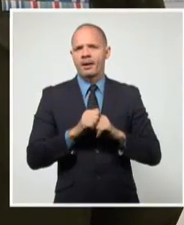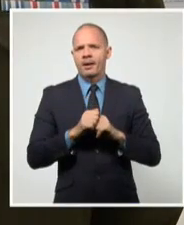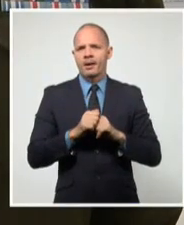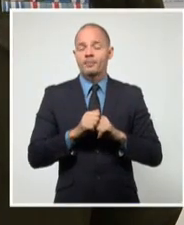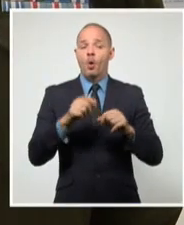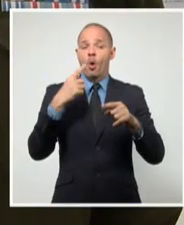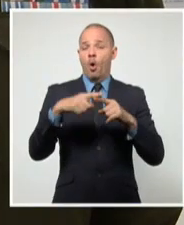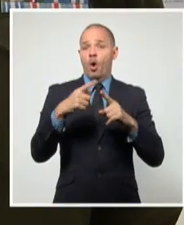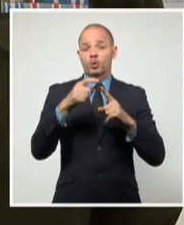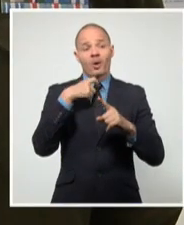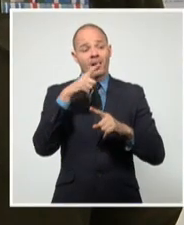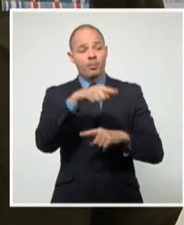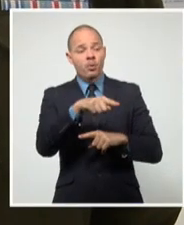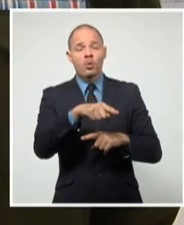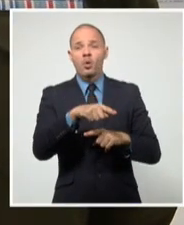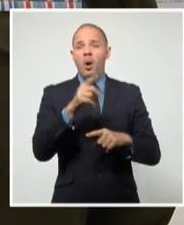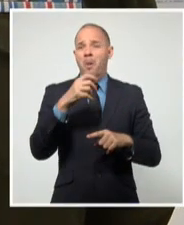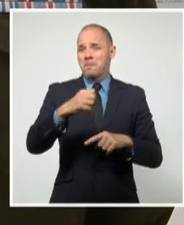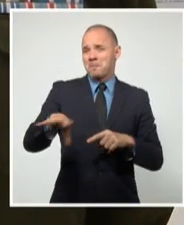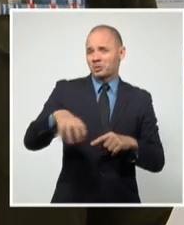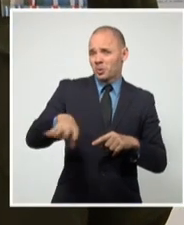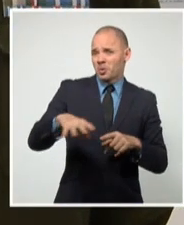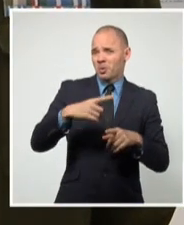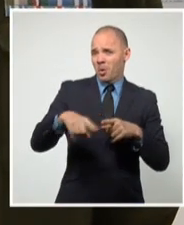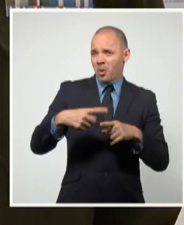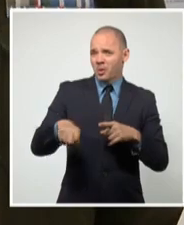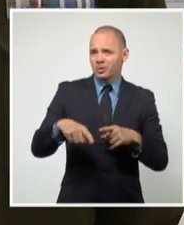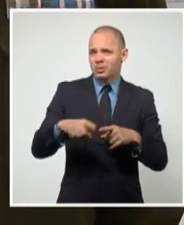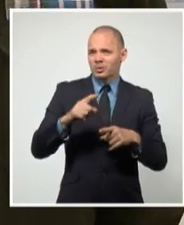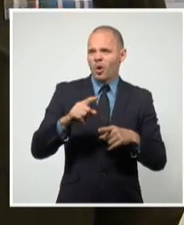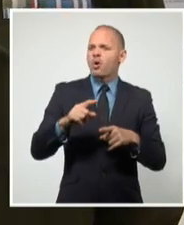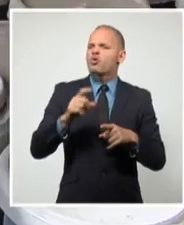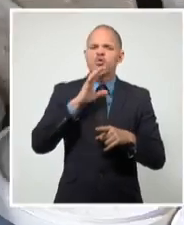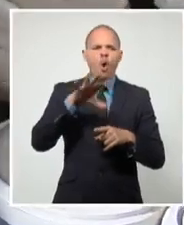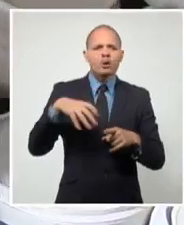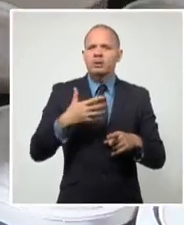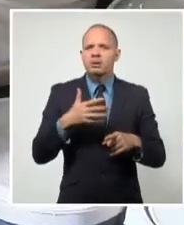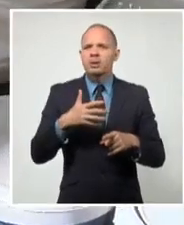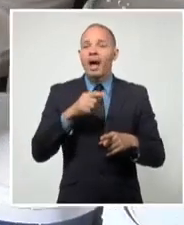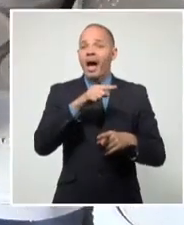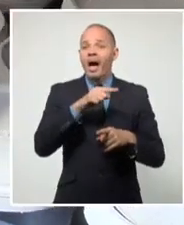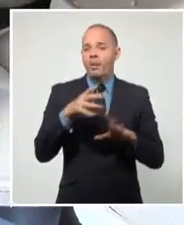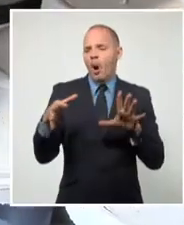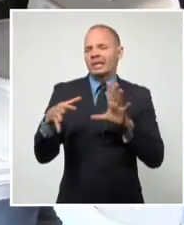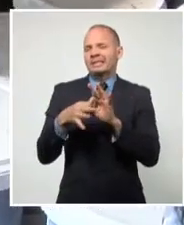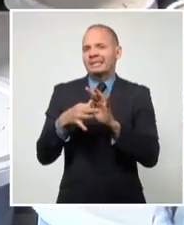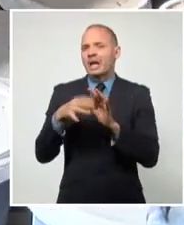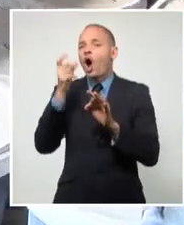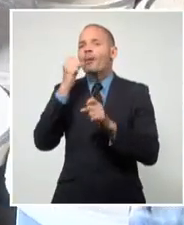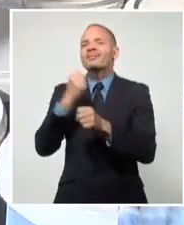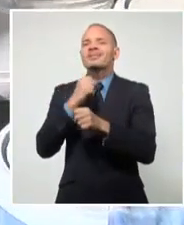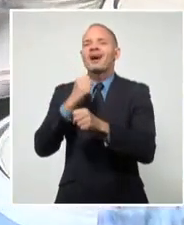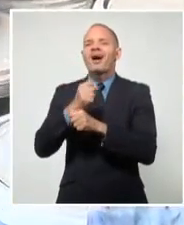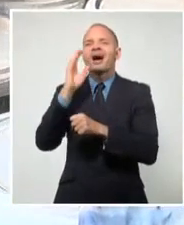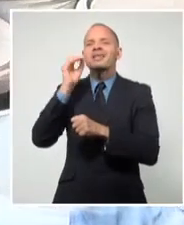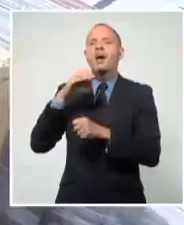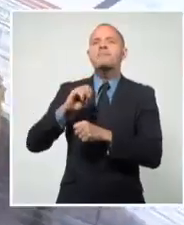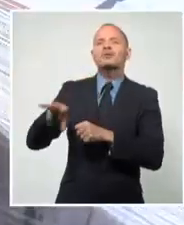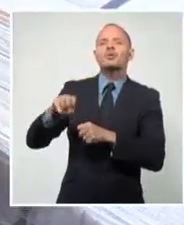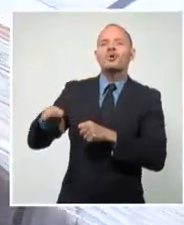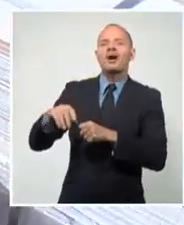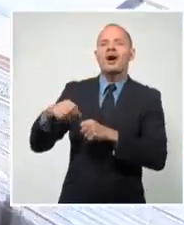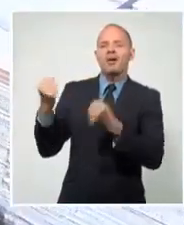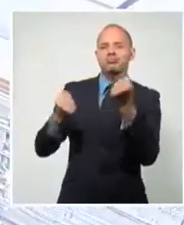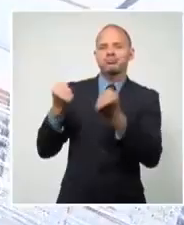desechos que generaban estas cafeterías en contubernio con un trabajo de servicios comunales sin nada sobre la procedencia de otros moderada conducción